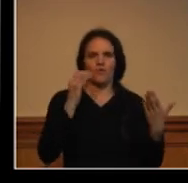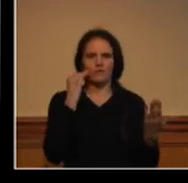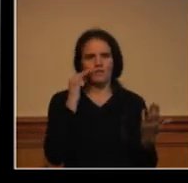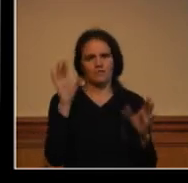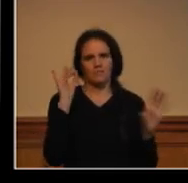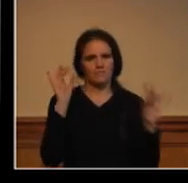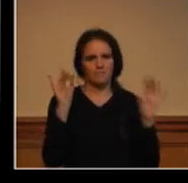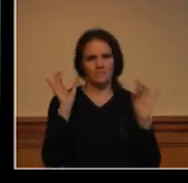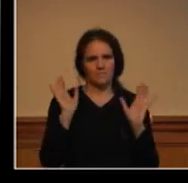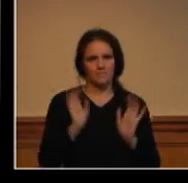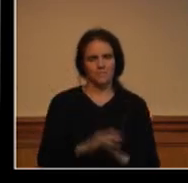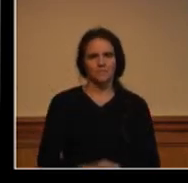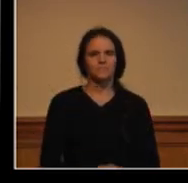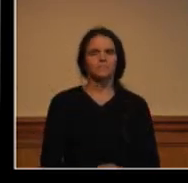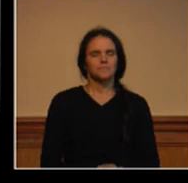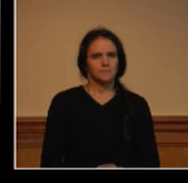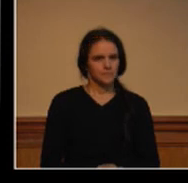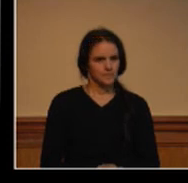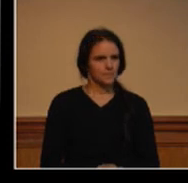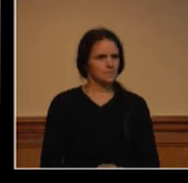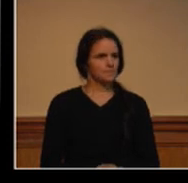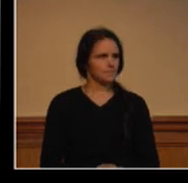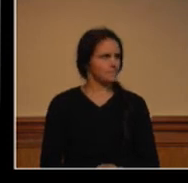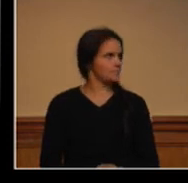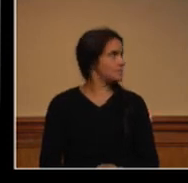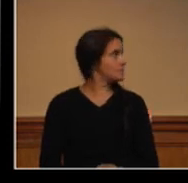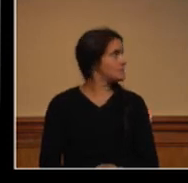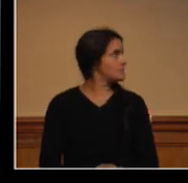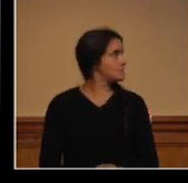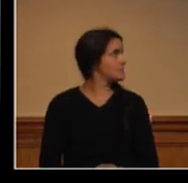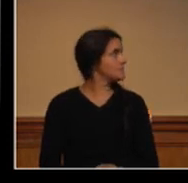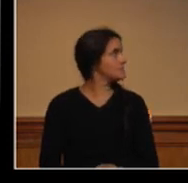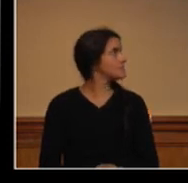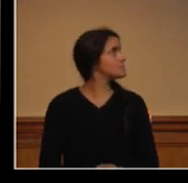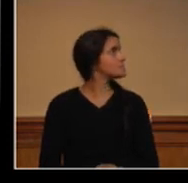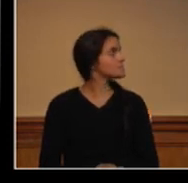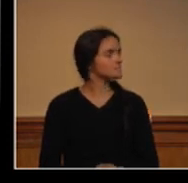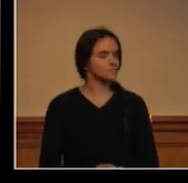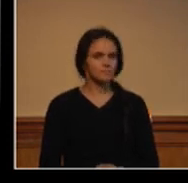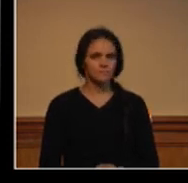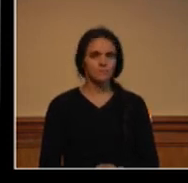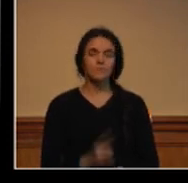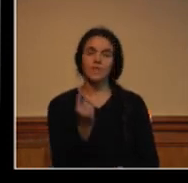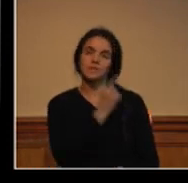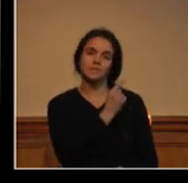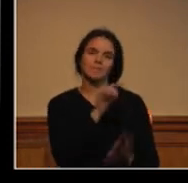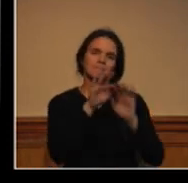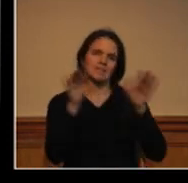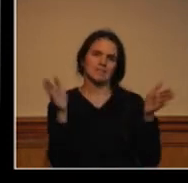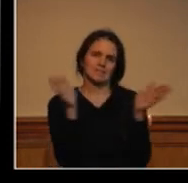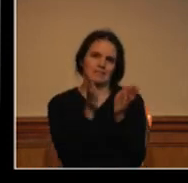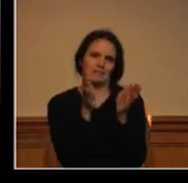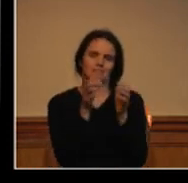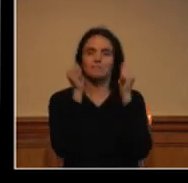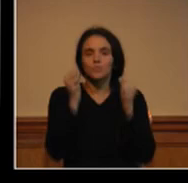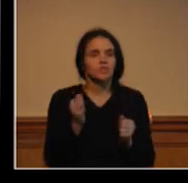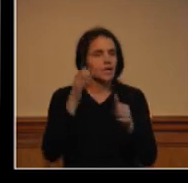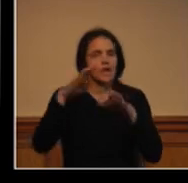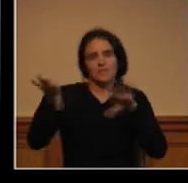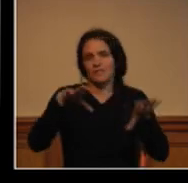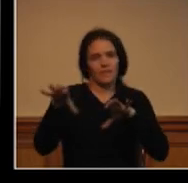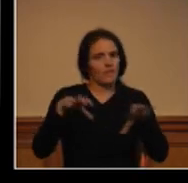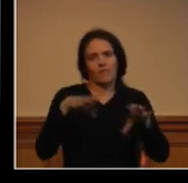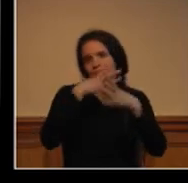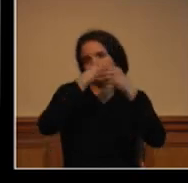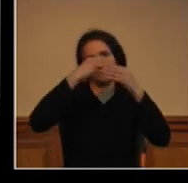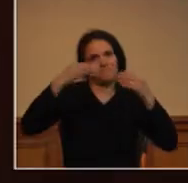a la que estábamos trabajando. Bueno, Esa es la mesita. Las posibilidades de actividades yo